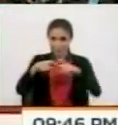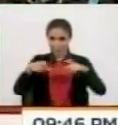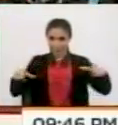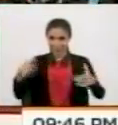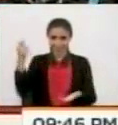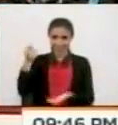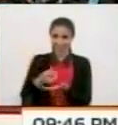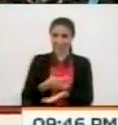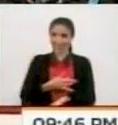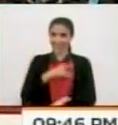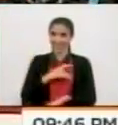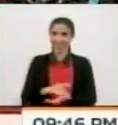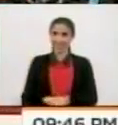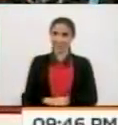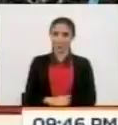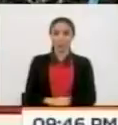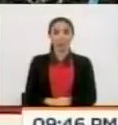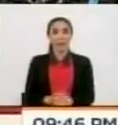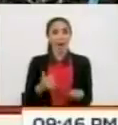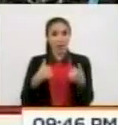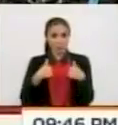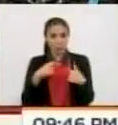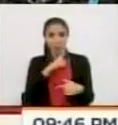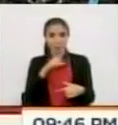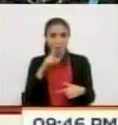Europea que el nombre del programa no se lo puse yo.